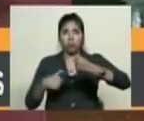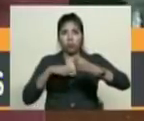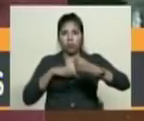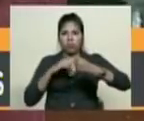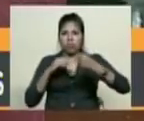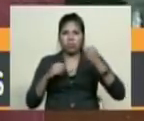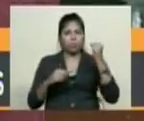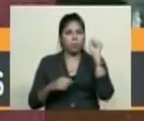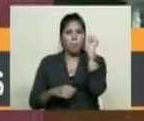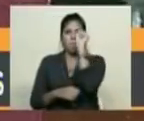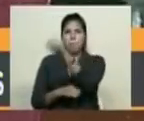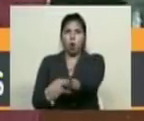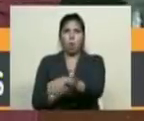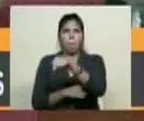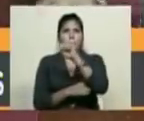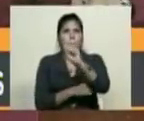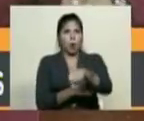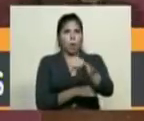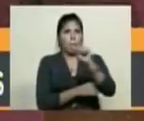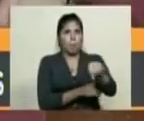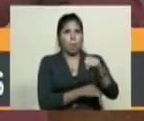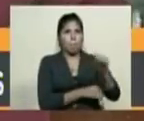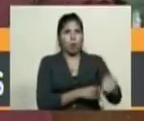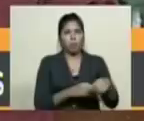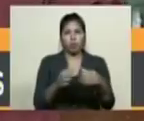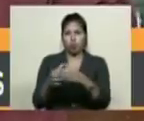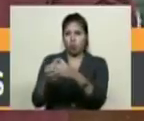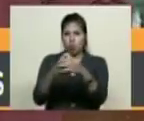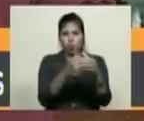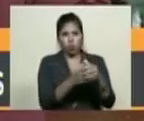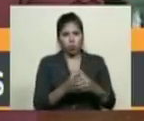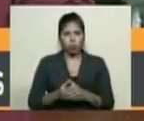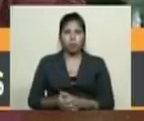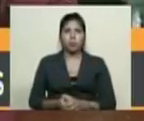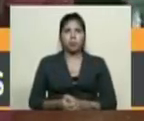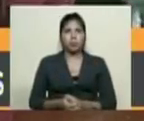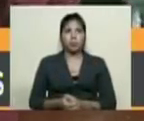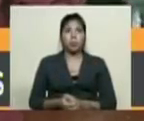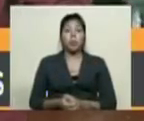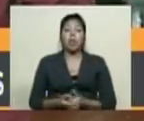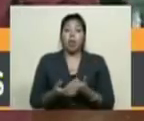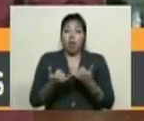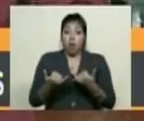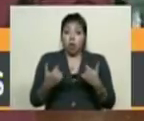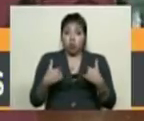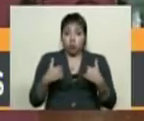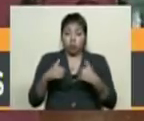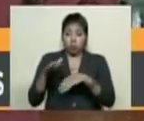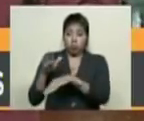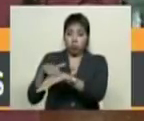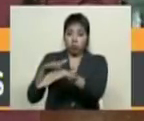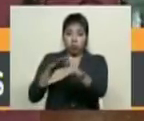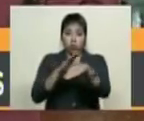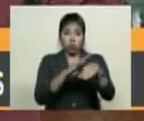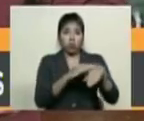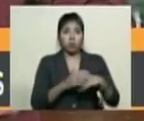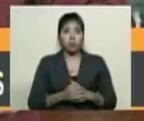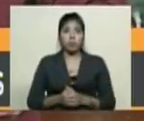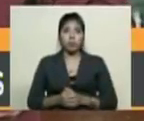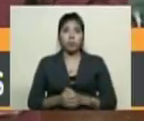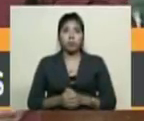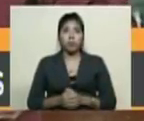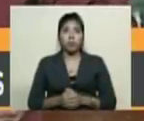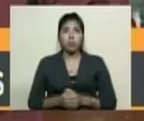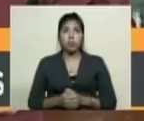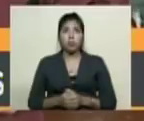profundidad a desmembrar todas estas mafias. Ahora, y puedo anunciar que la operación Manos de Papel se va a quedar